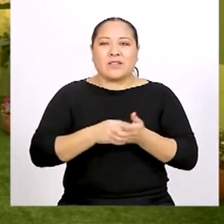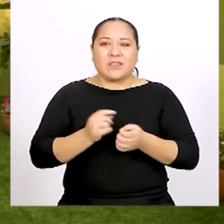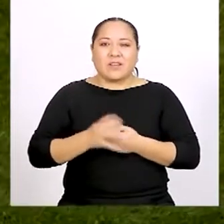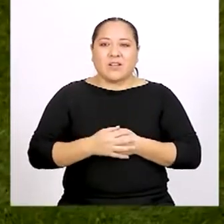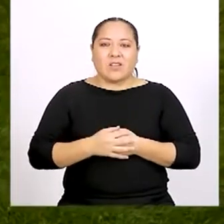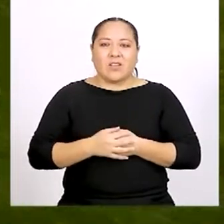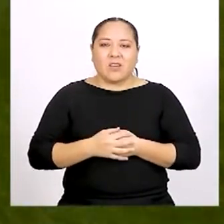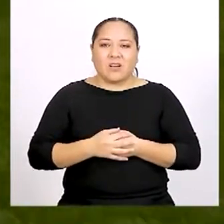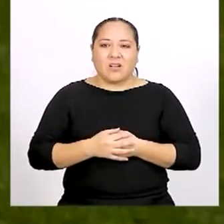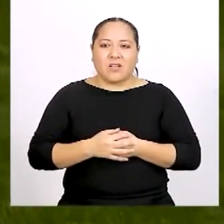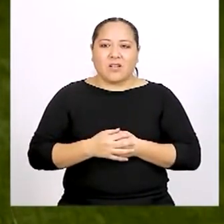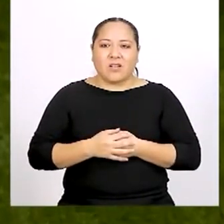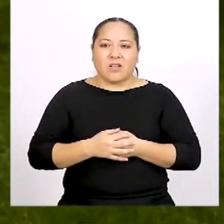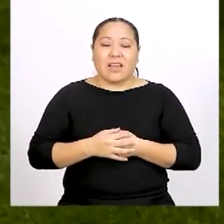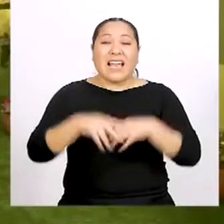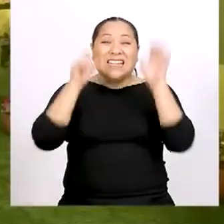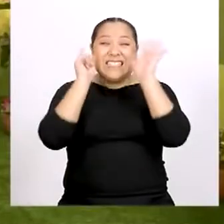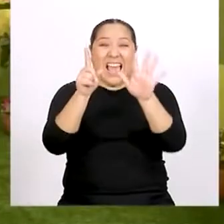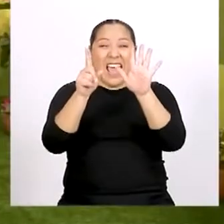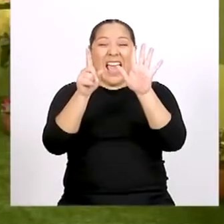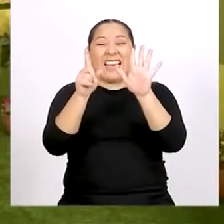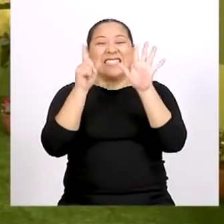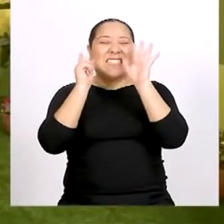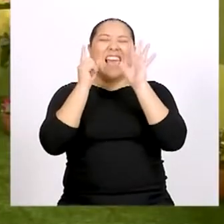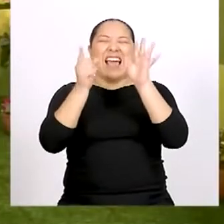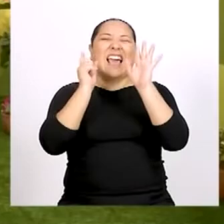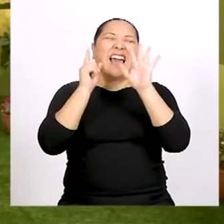5 veces! ¡Otra vez! ¿Otra vez? ¿Otro número?